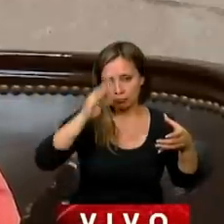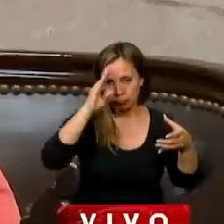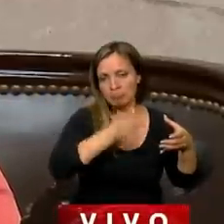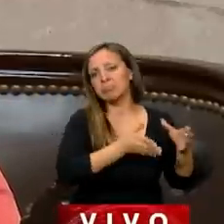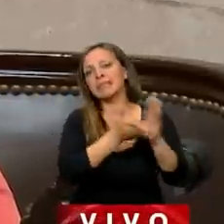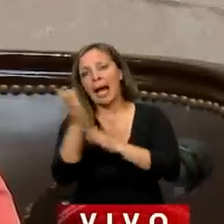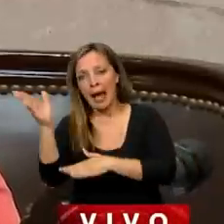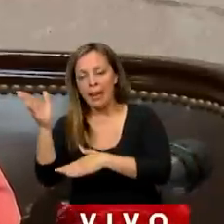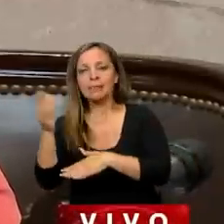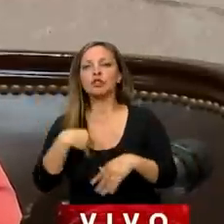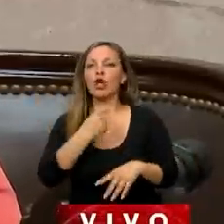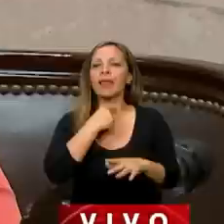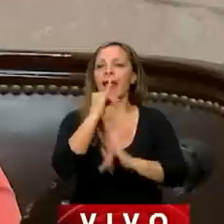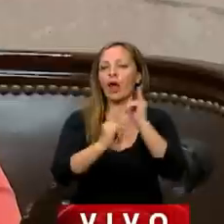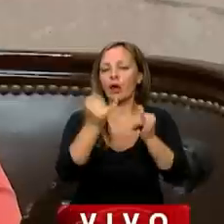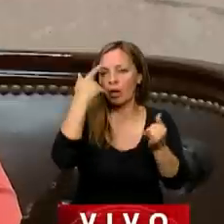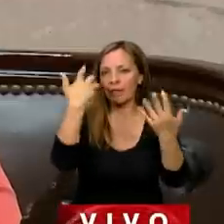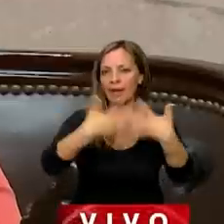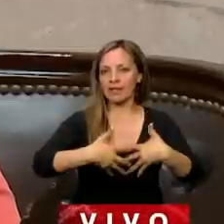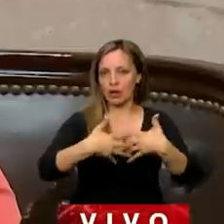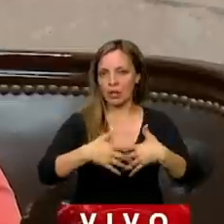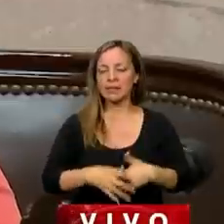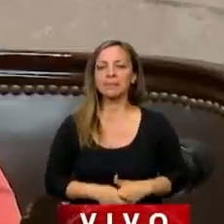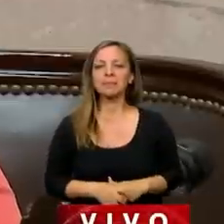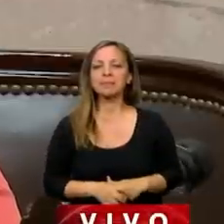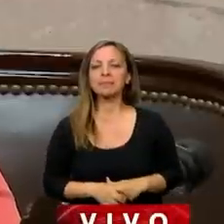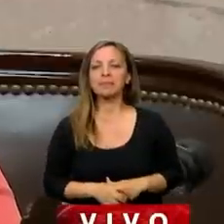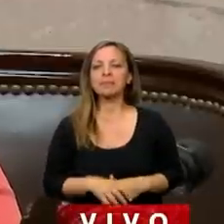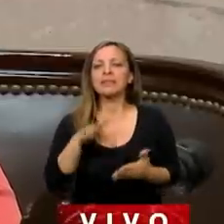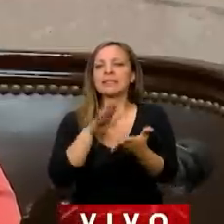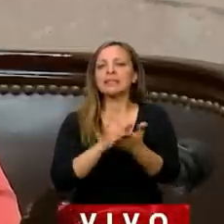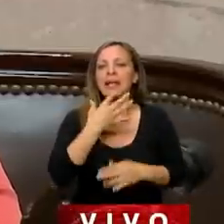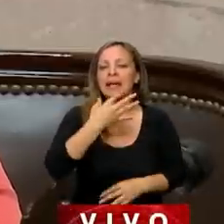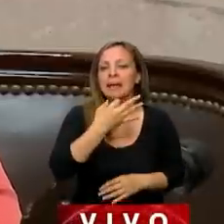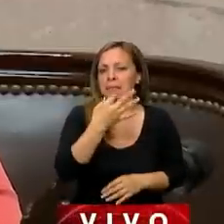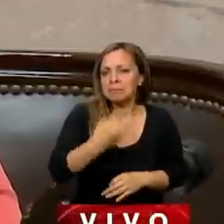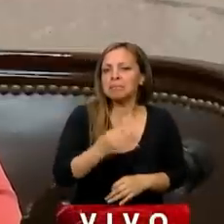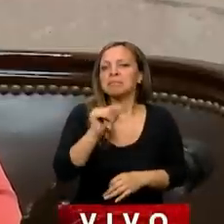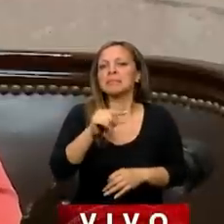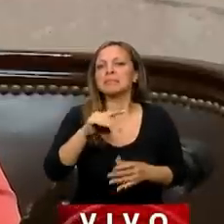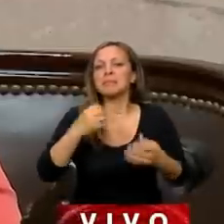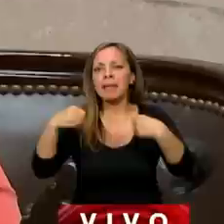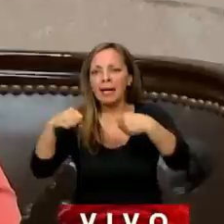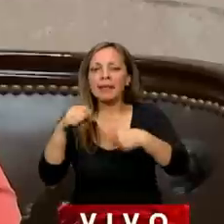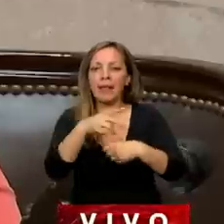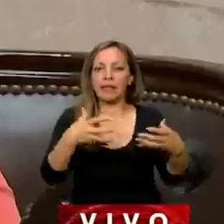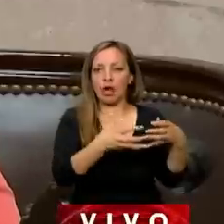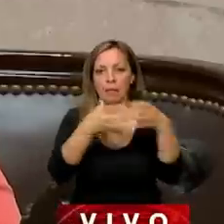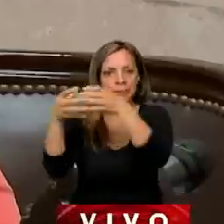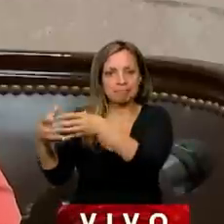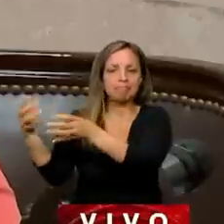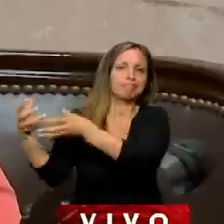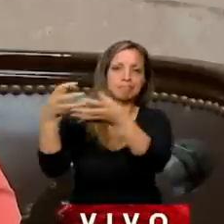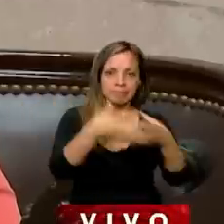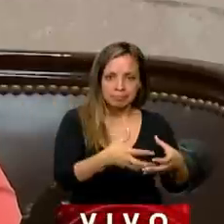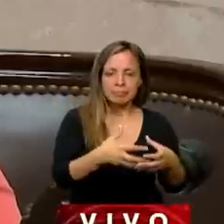tropas nacionales, quiero hacer unas reflexiones. Independientemente de la realización de estos ejercicios, me parece que tenemos que hablar